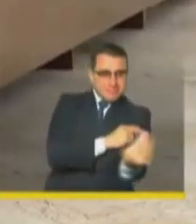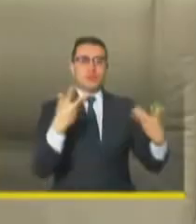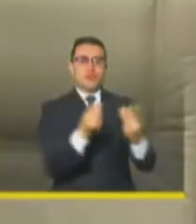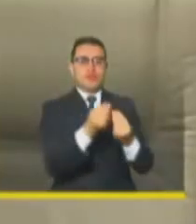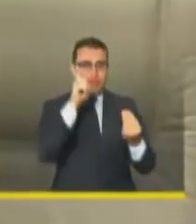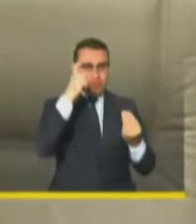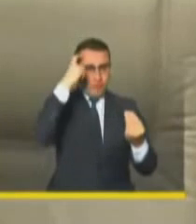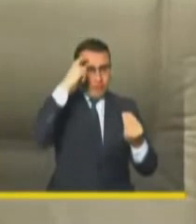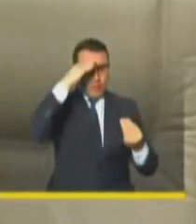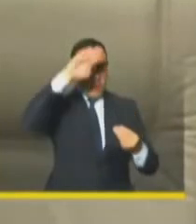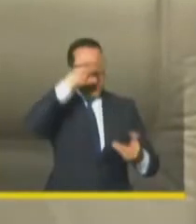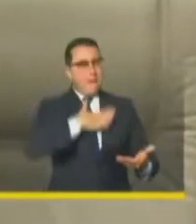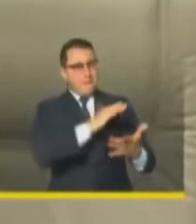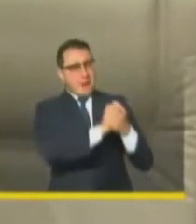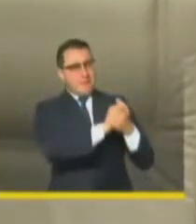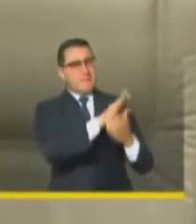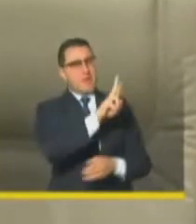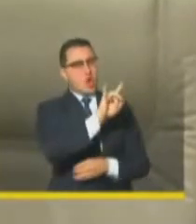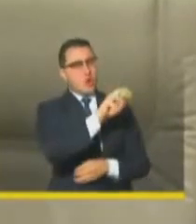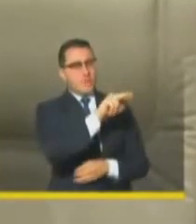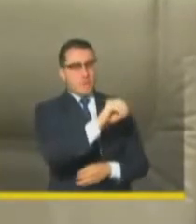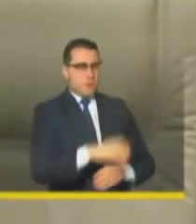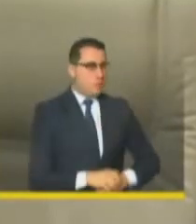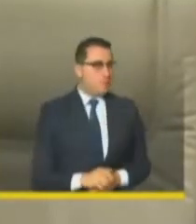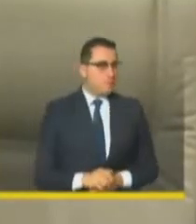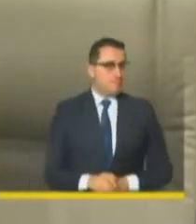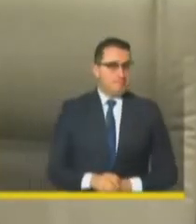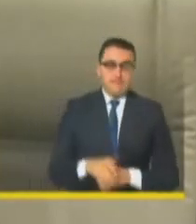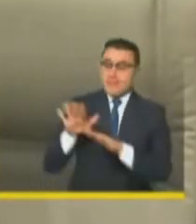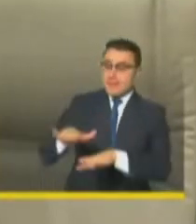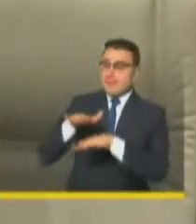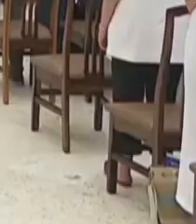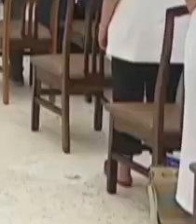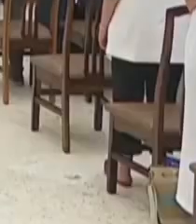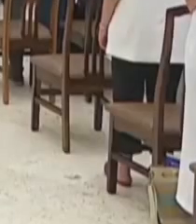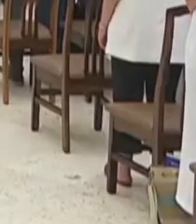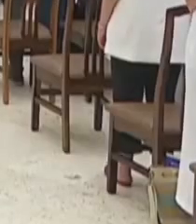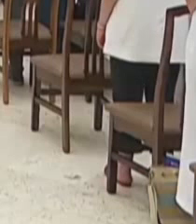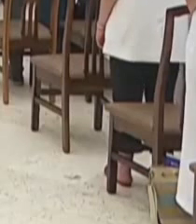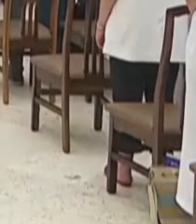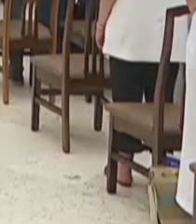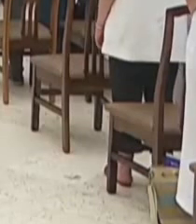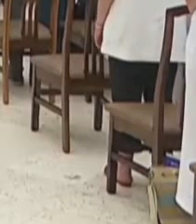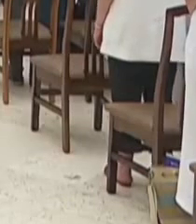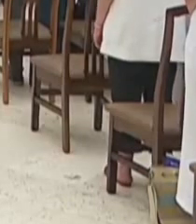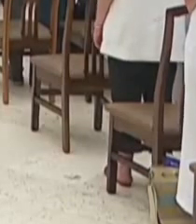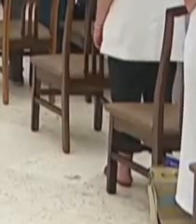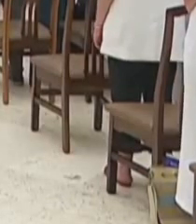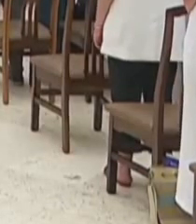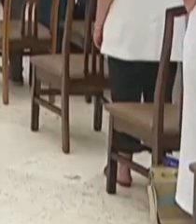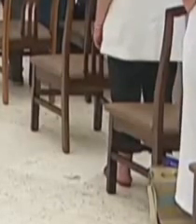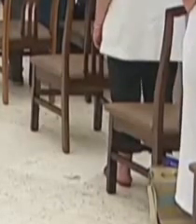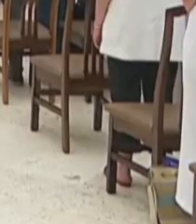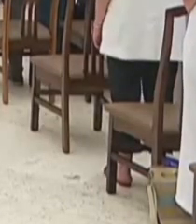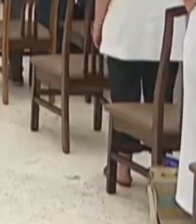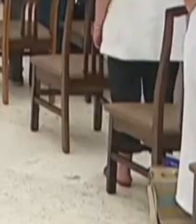habían caído mal, después también del asesinato de al menos 3 menores de edad y que había quedado señalado justamente, bueno,